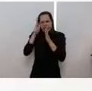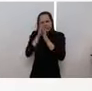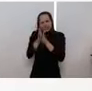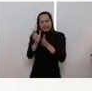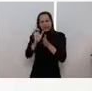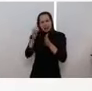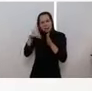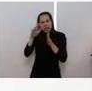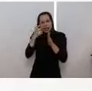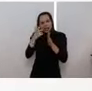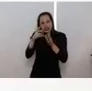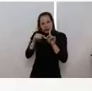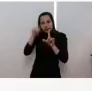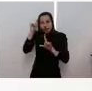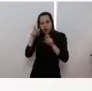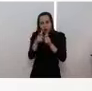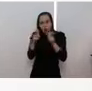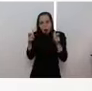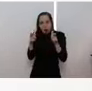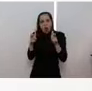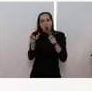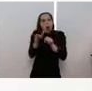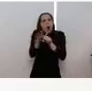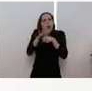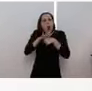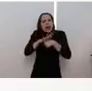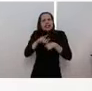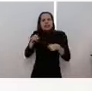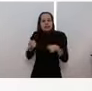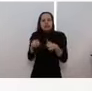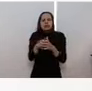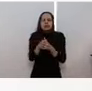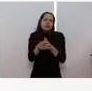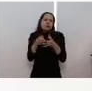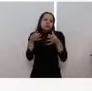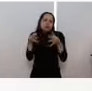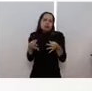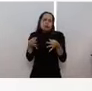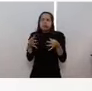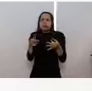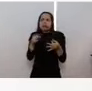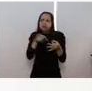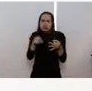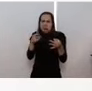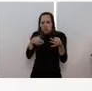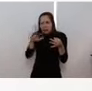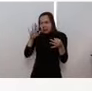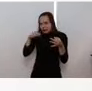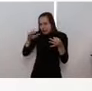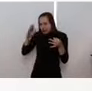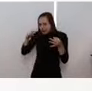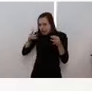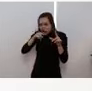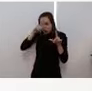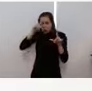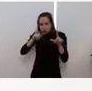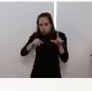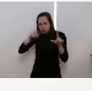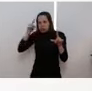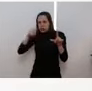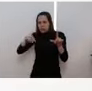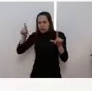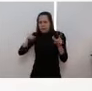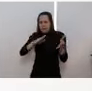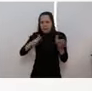pico aunque fue menor duró mucho más y la complejidad y la severidad de los pacientes fue mucho mayor entonces tuvimos una mayor mortalidad y